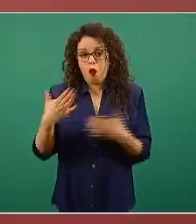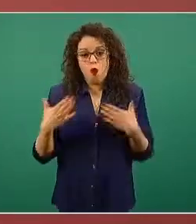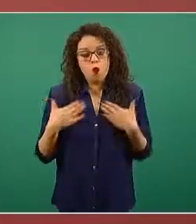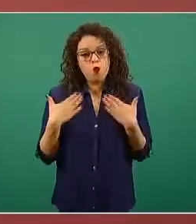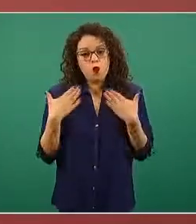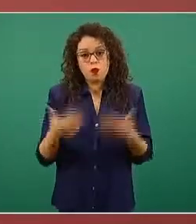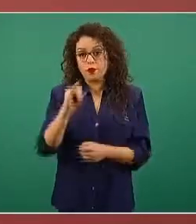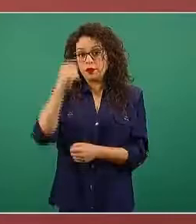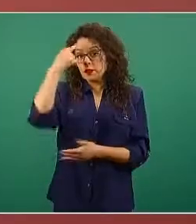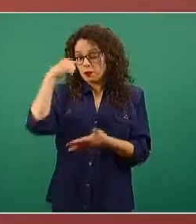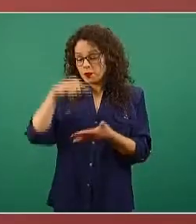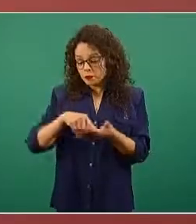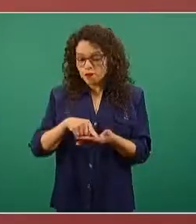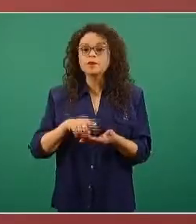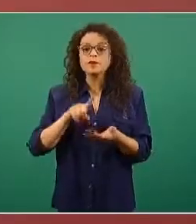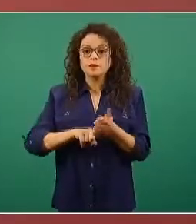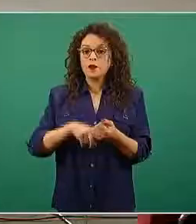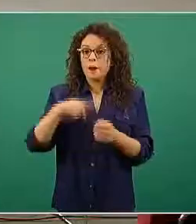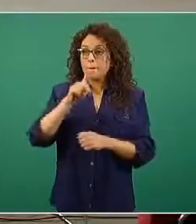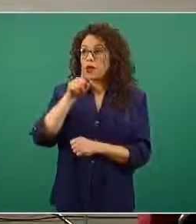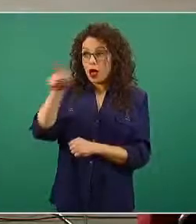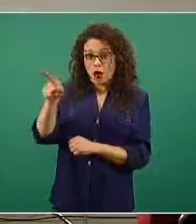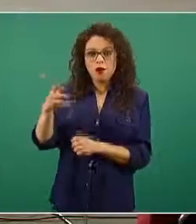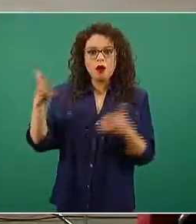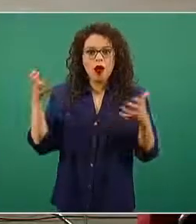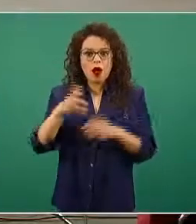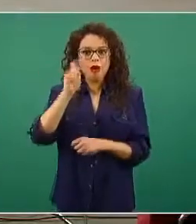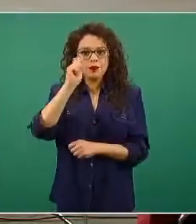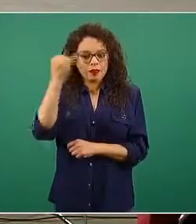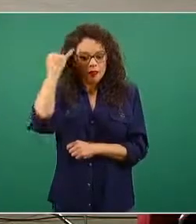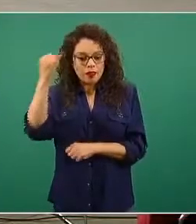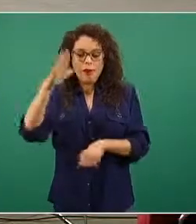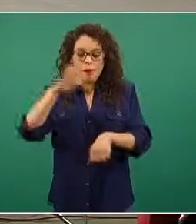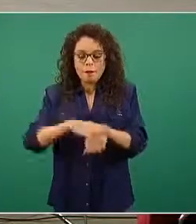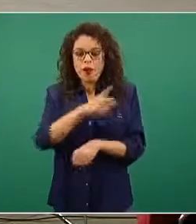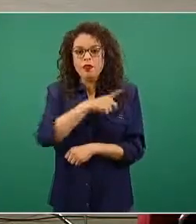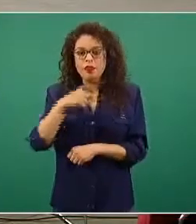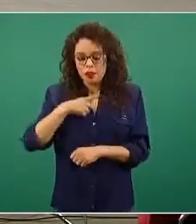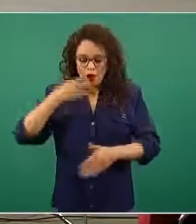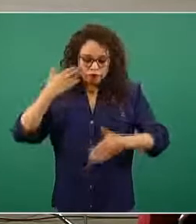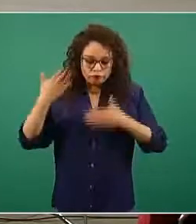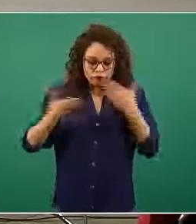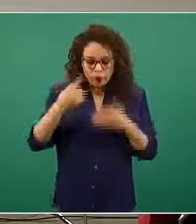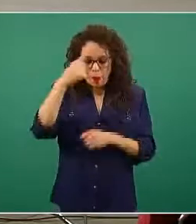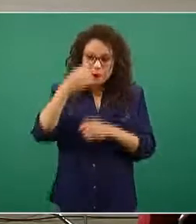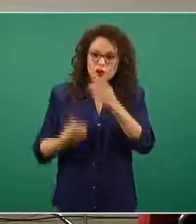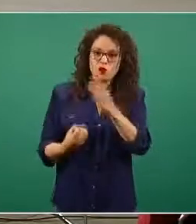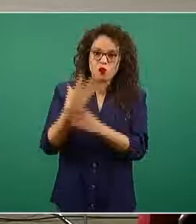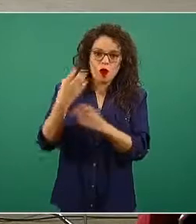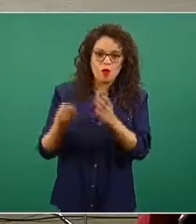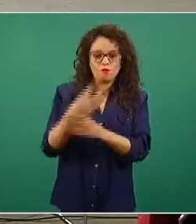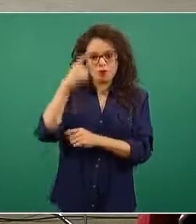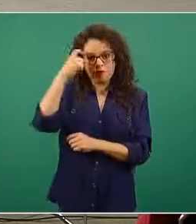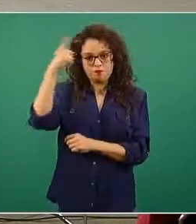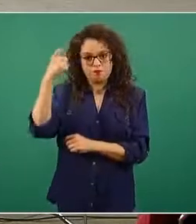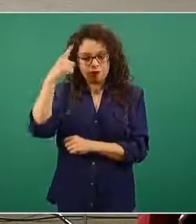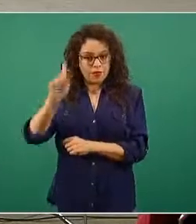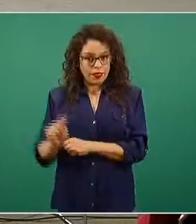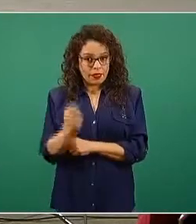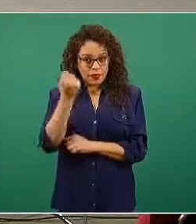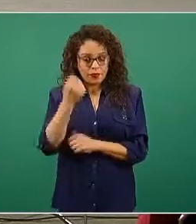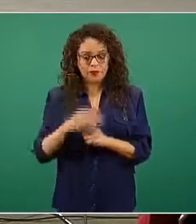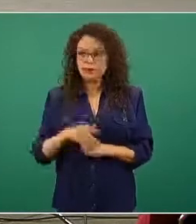está involucrado en la innovación científica y tecnológica. El Instituto Gamaleya, para poder